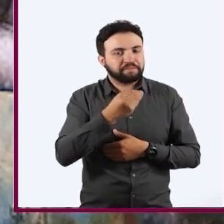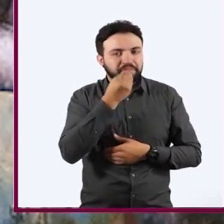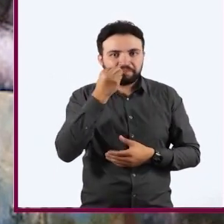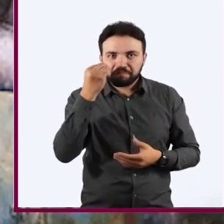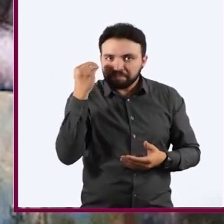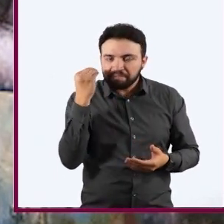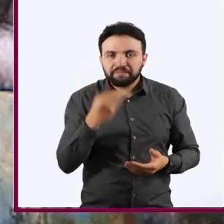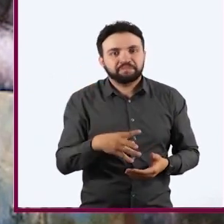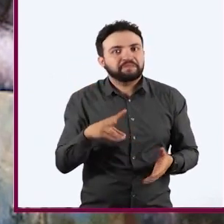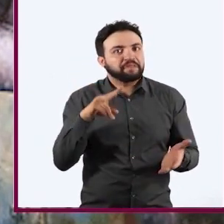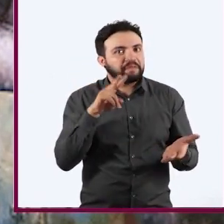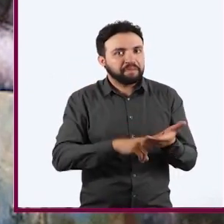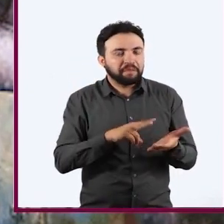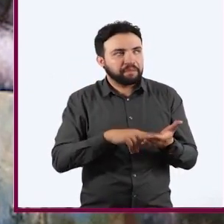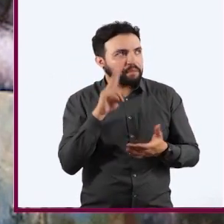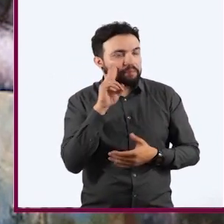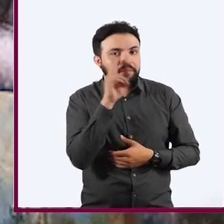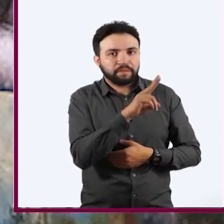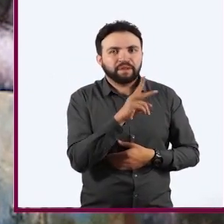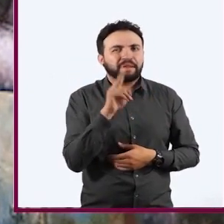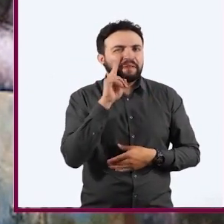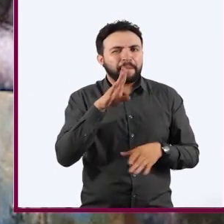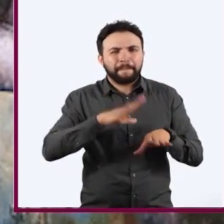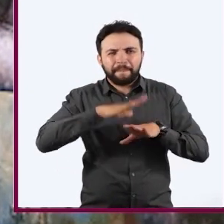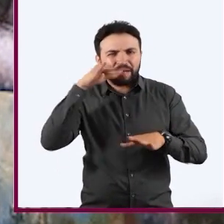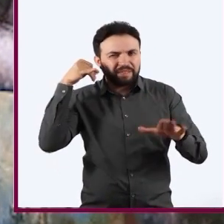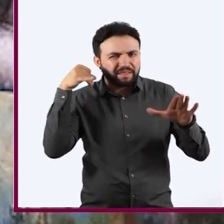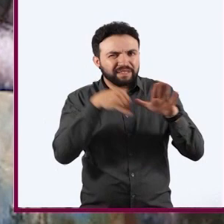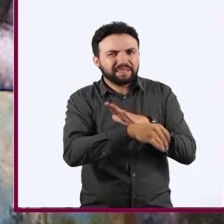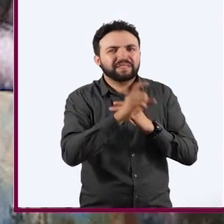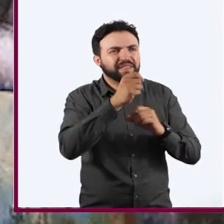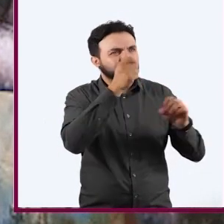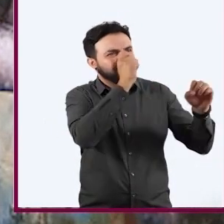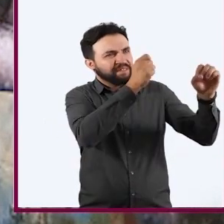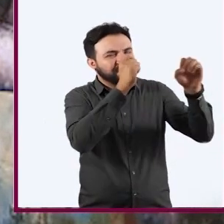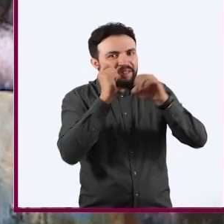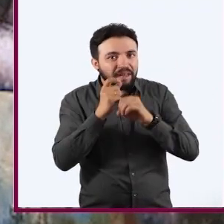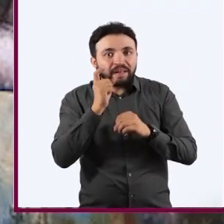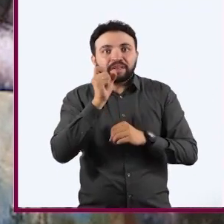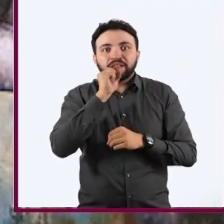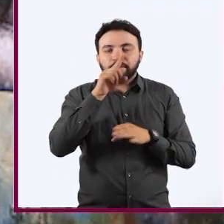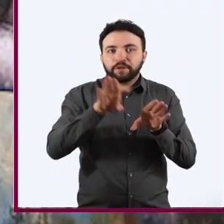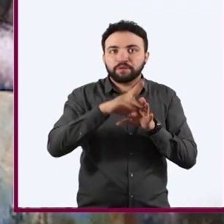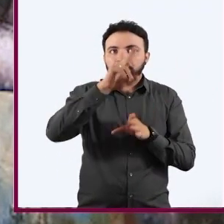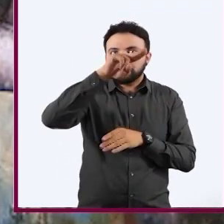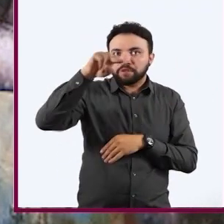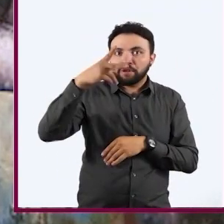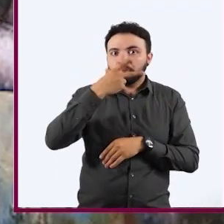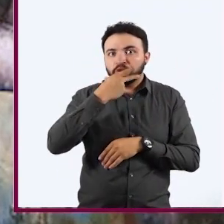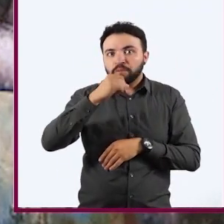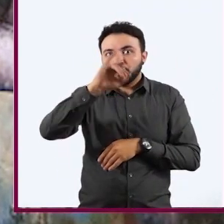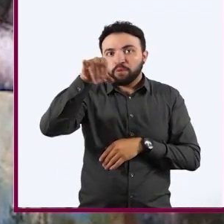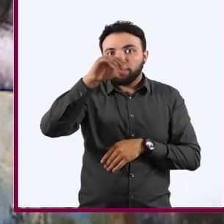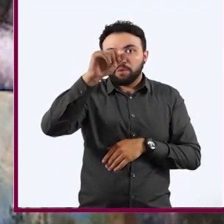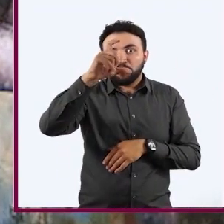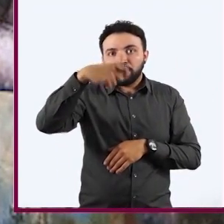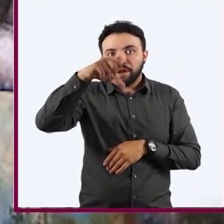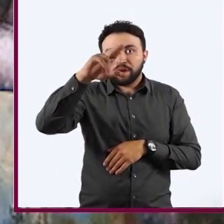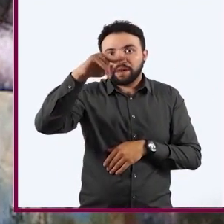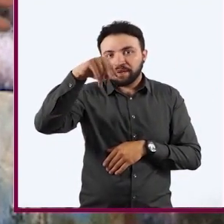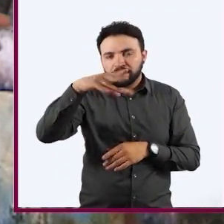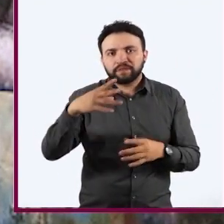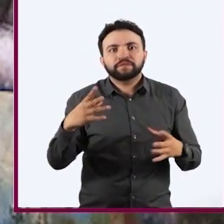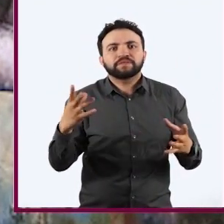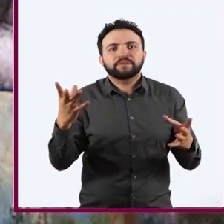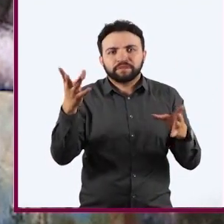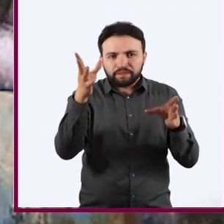nuestro canal de YouTube. Vale la pena que lo repitan y se fijen en todos los detalles de los glifos de Xochicalco y de las pinturas del estudio de